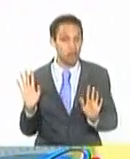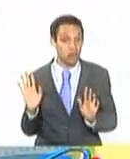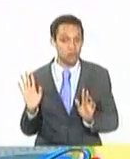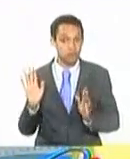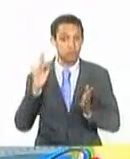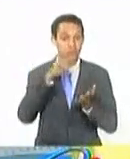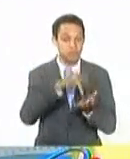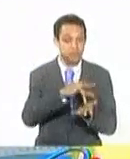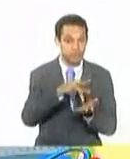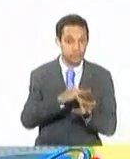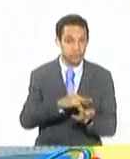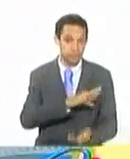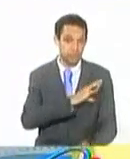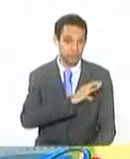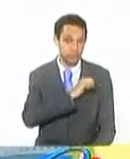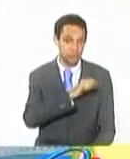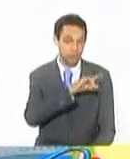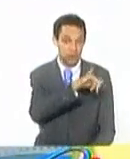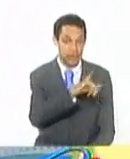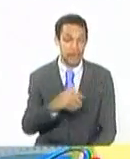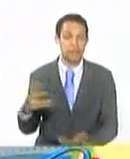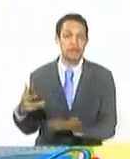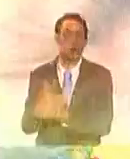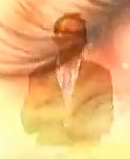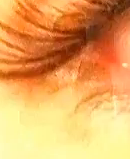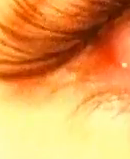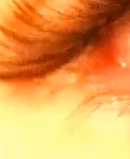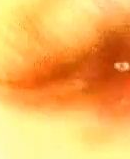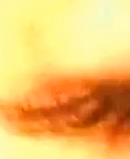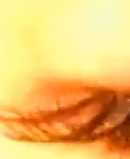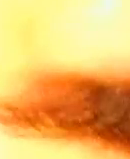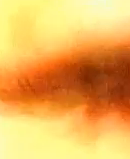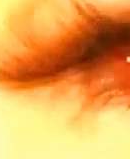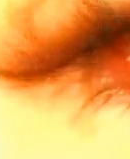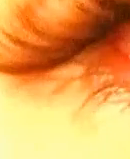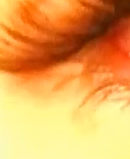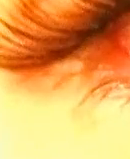renal allá le entregan la dieta lo que usted no debe